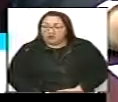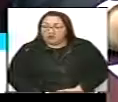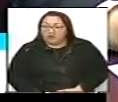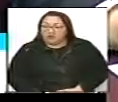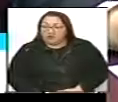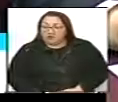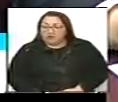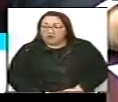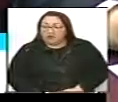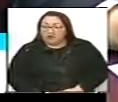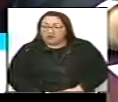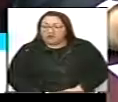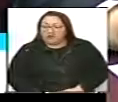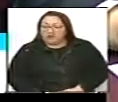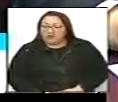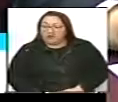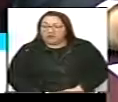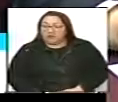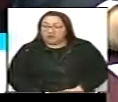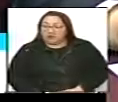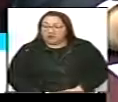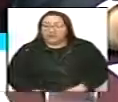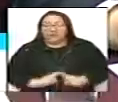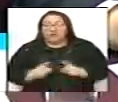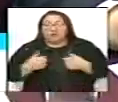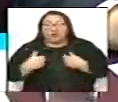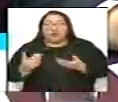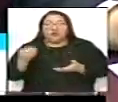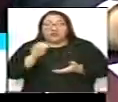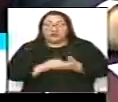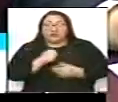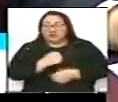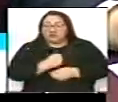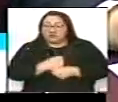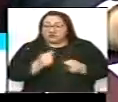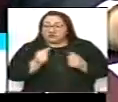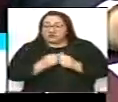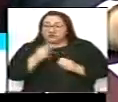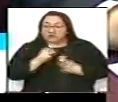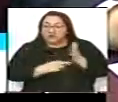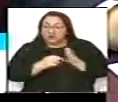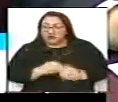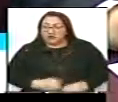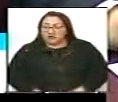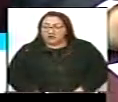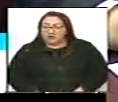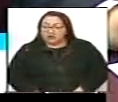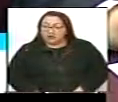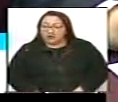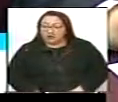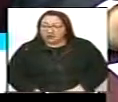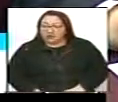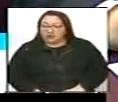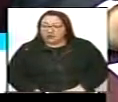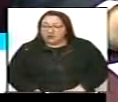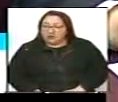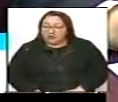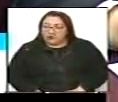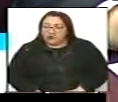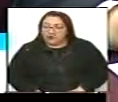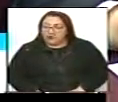lamentablemente incluso no tenemos el argumento de, incluso deberíamos trabajar en el reglamento temas por ejemplo,